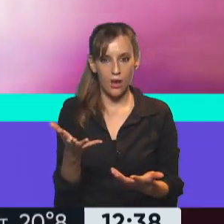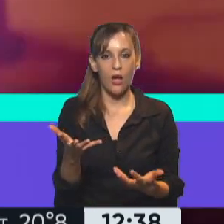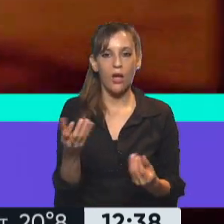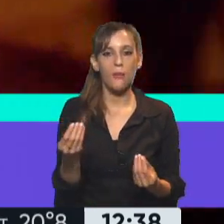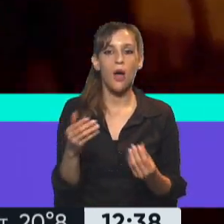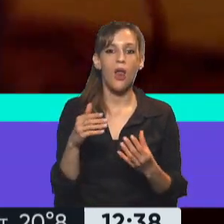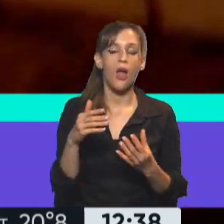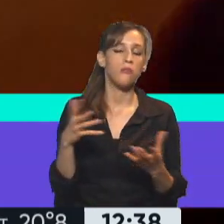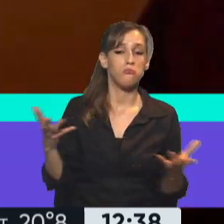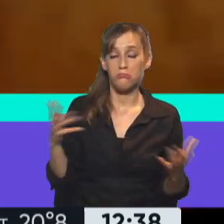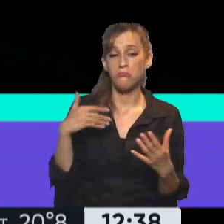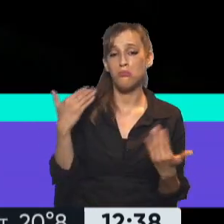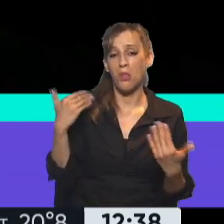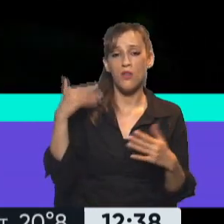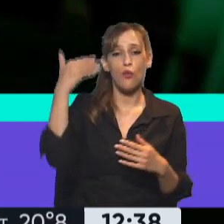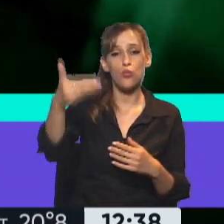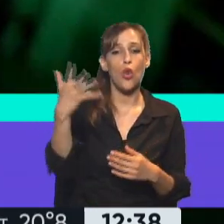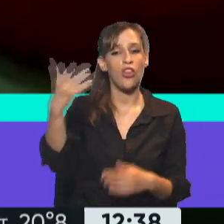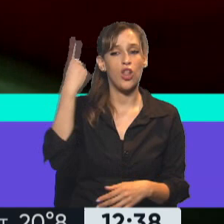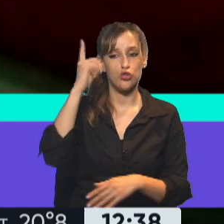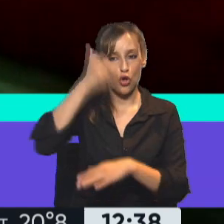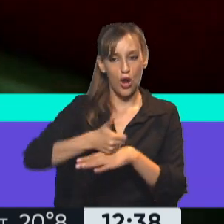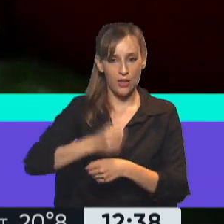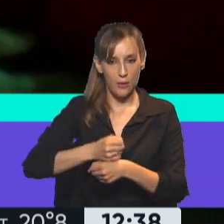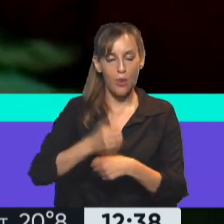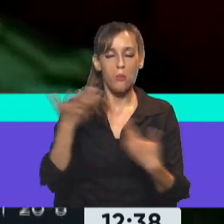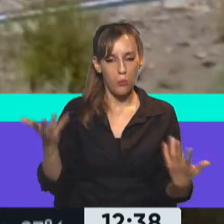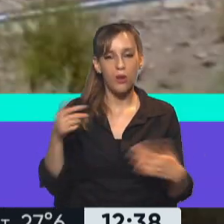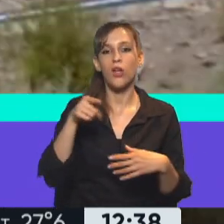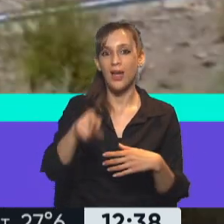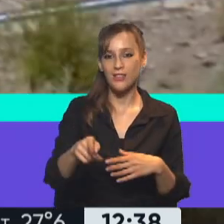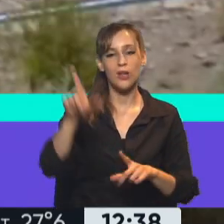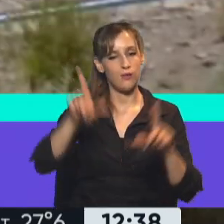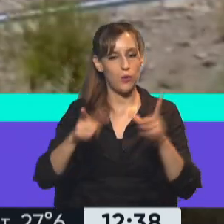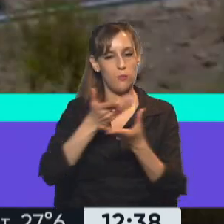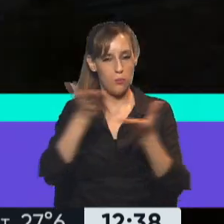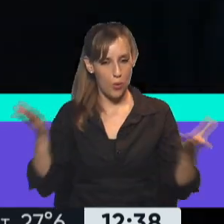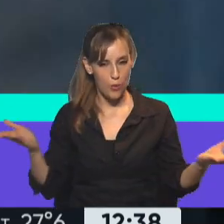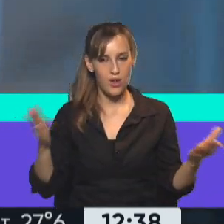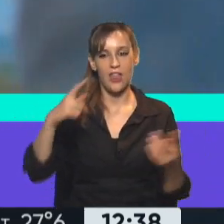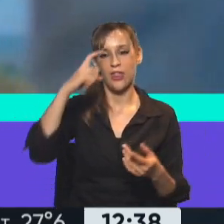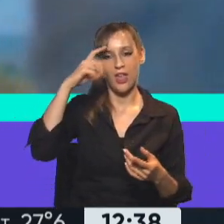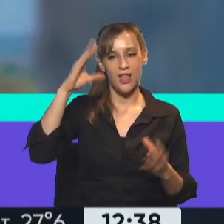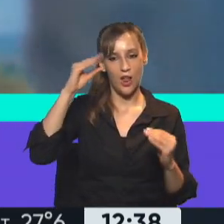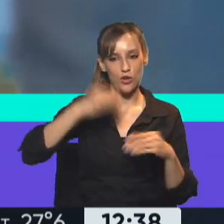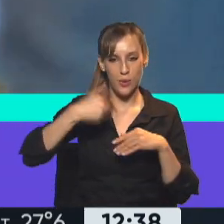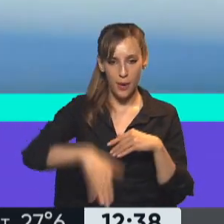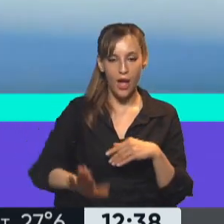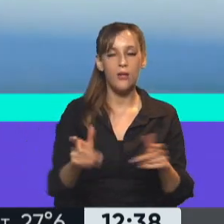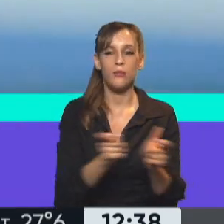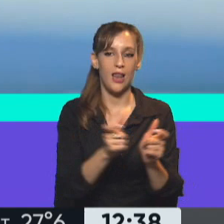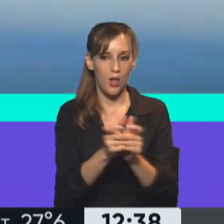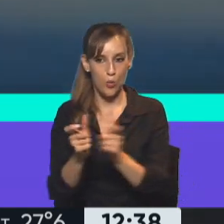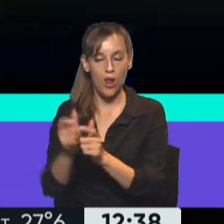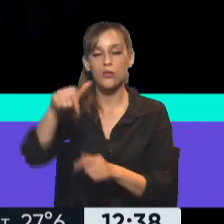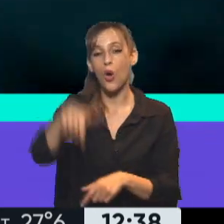grandes directoras. ¿Cómo que no? Esto es parte de lo que se ve aquí en la televisión pública en esta semana a las 22. Grandes películas como, por ejemplo, hoy tenemos La